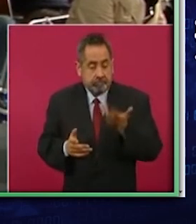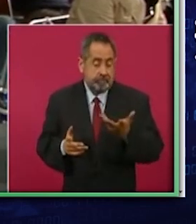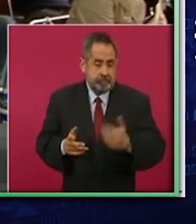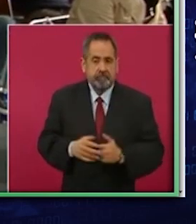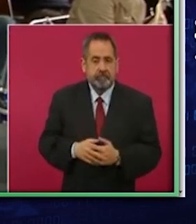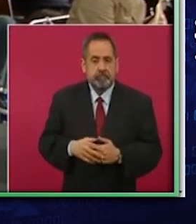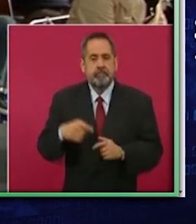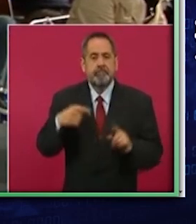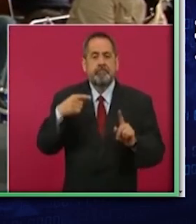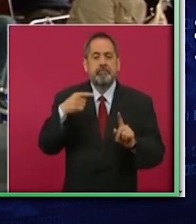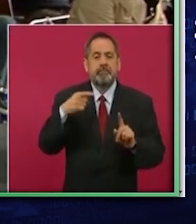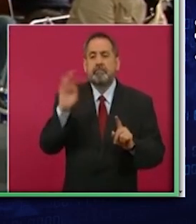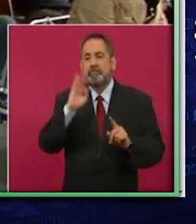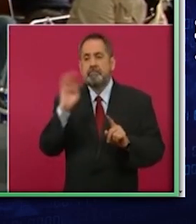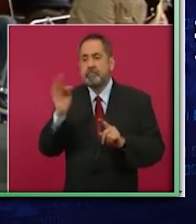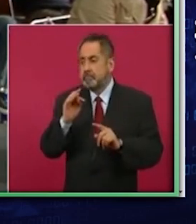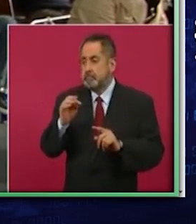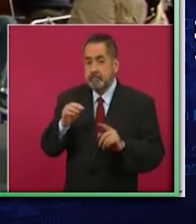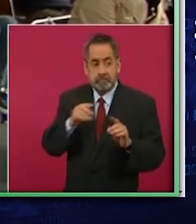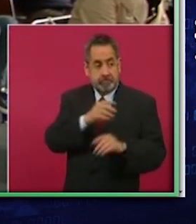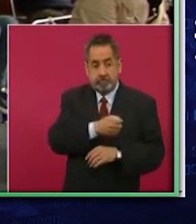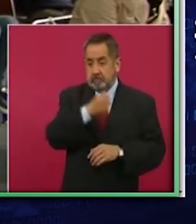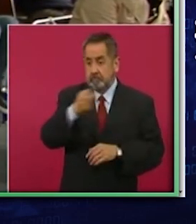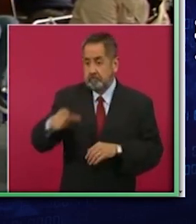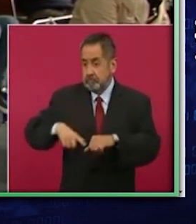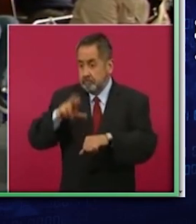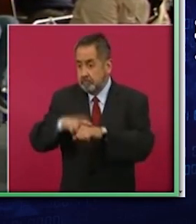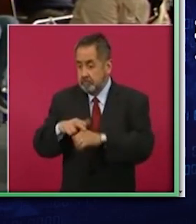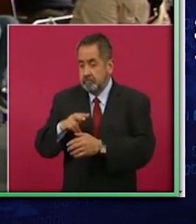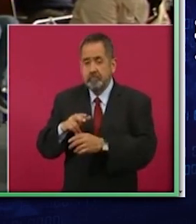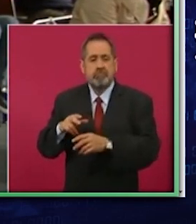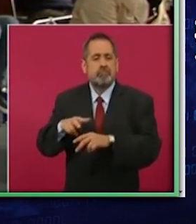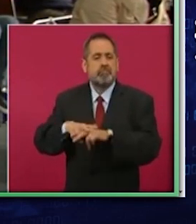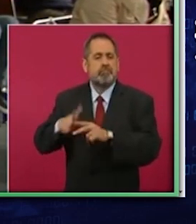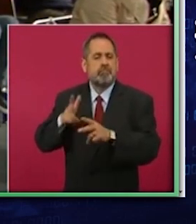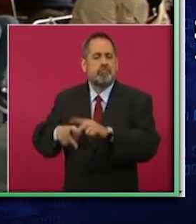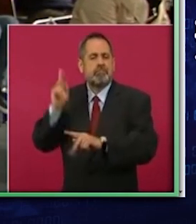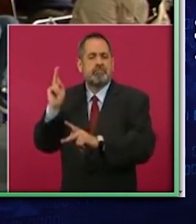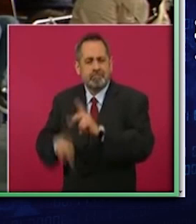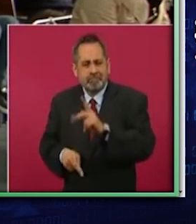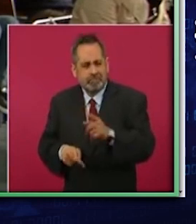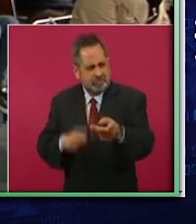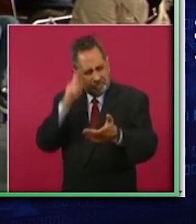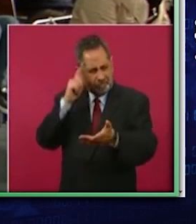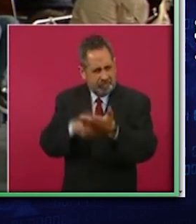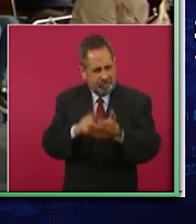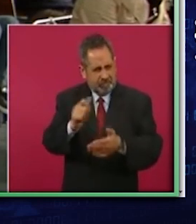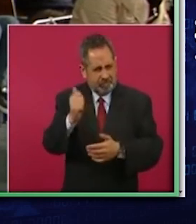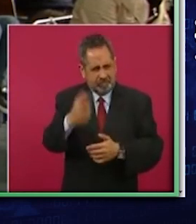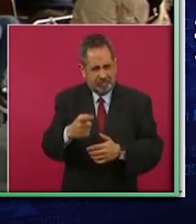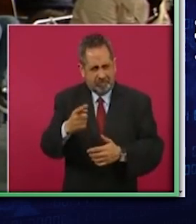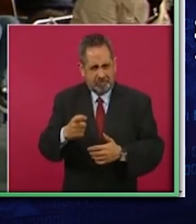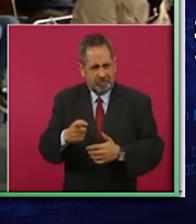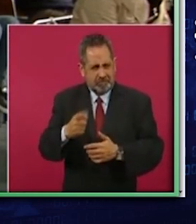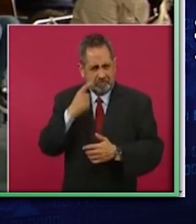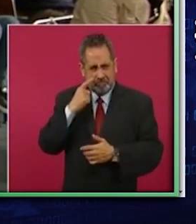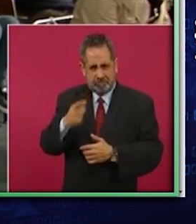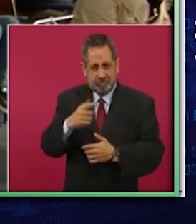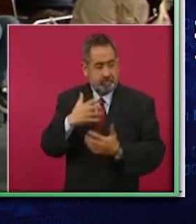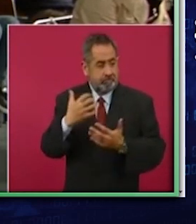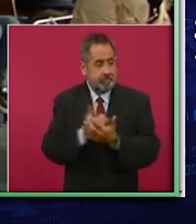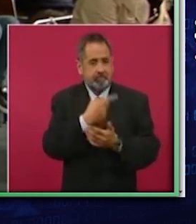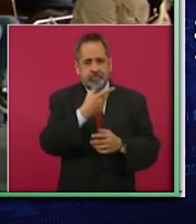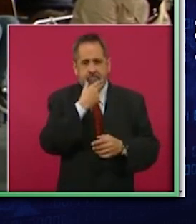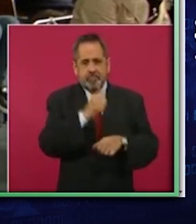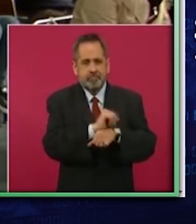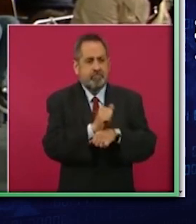corre y por eso corre riesgos en el proyecto del tren mal que de usted que pueda correr riesgos del proyecto de tren mayas y llegar a ganar este